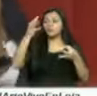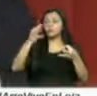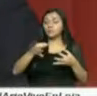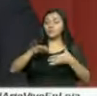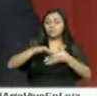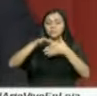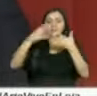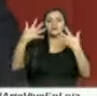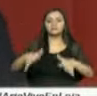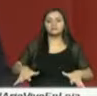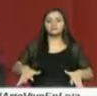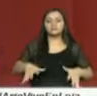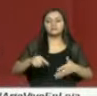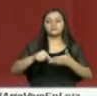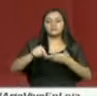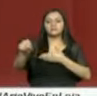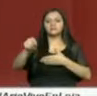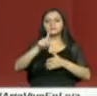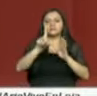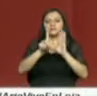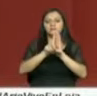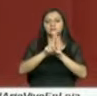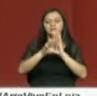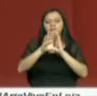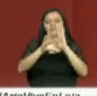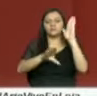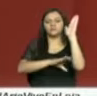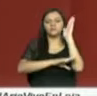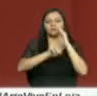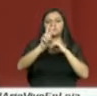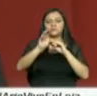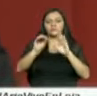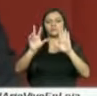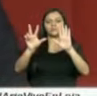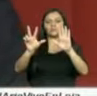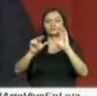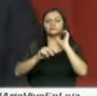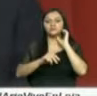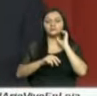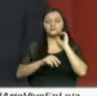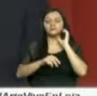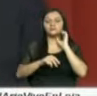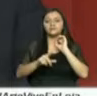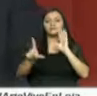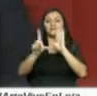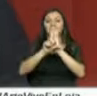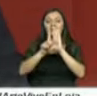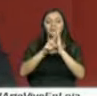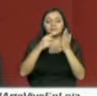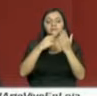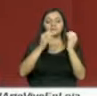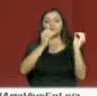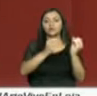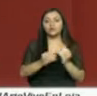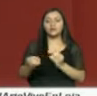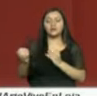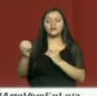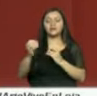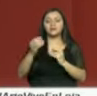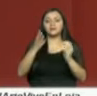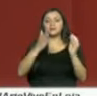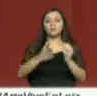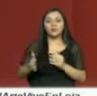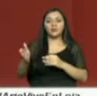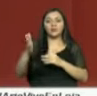que se encontraba en las transitorias de la Constitución del 2008. La ley organiza el Sistema Nacional de